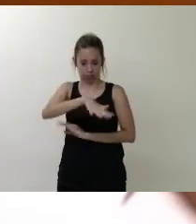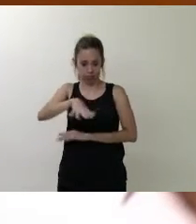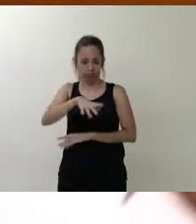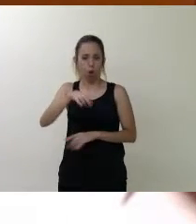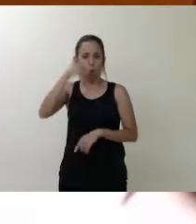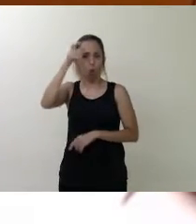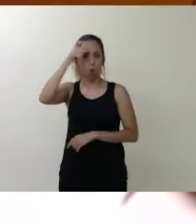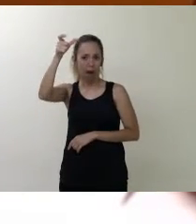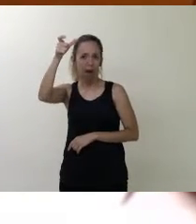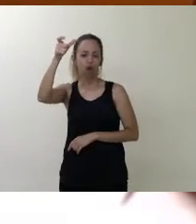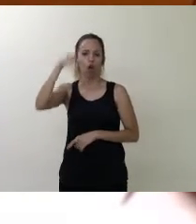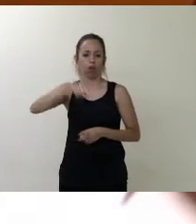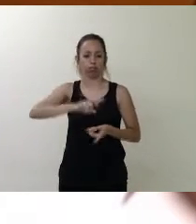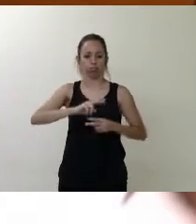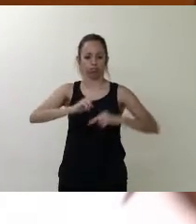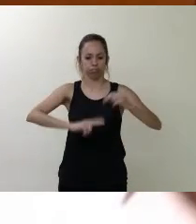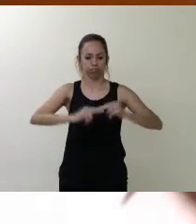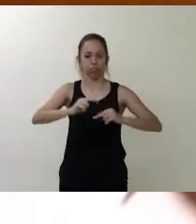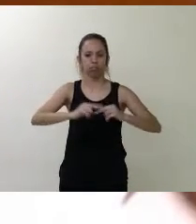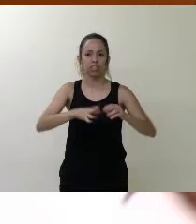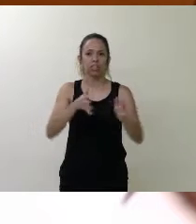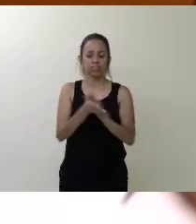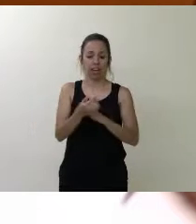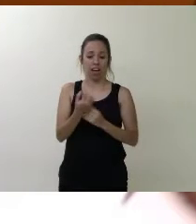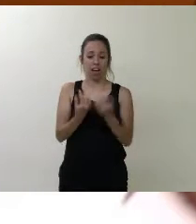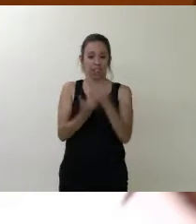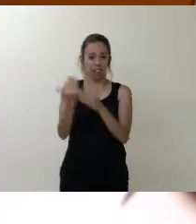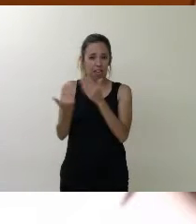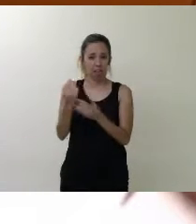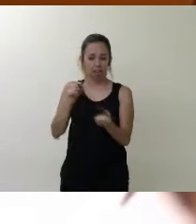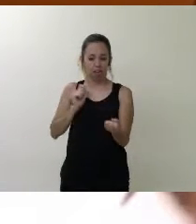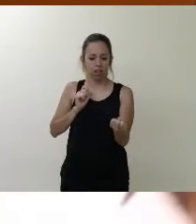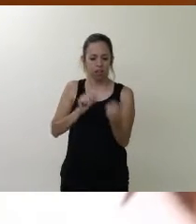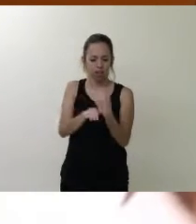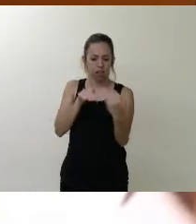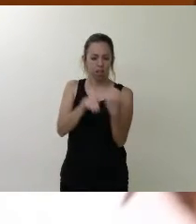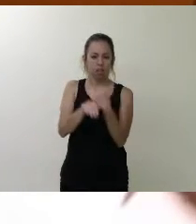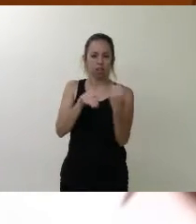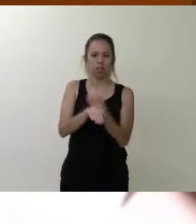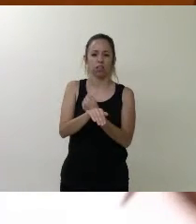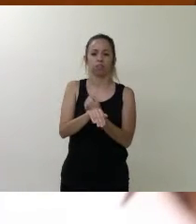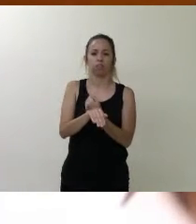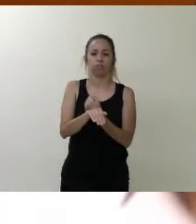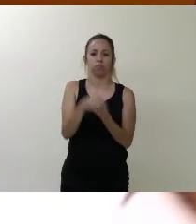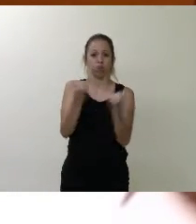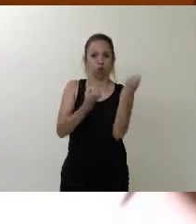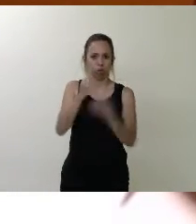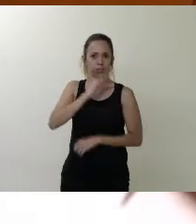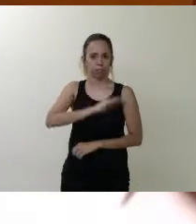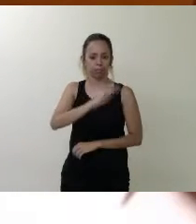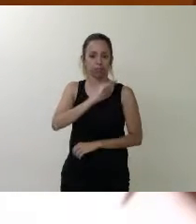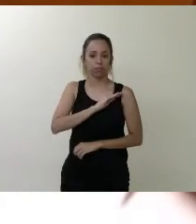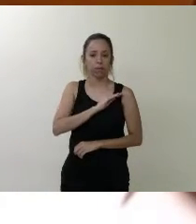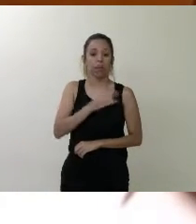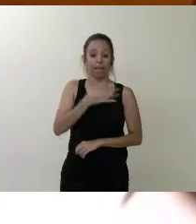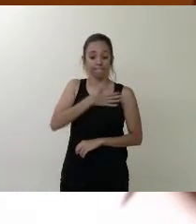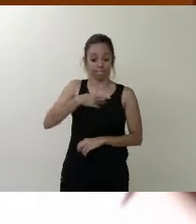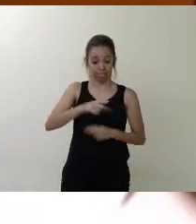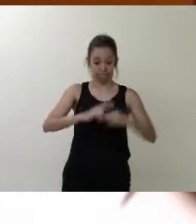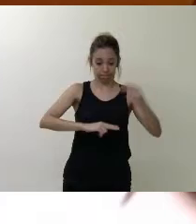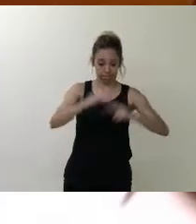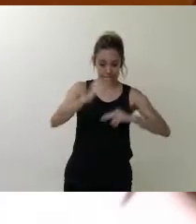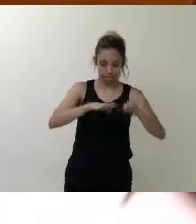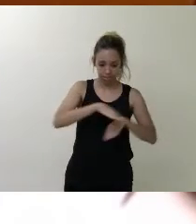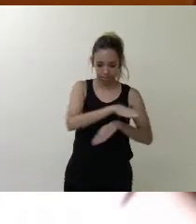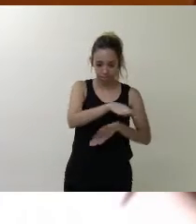convergen aproximadamente unos 6.000 vehículos diarios. La nota de prensa decía, bueno, que la obra de acondicionamiento de la travesía de Valle